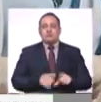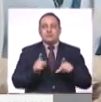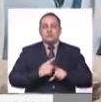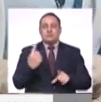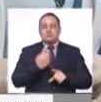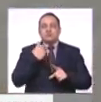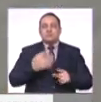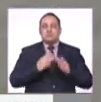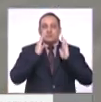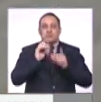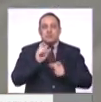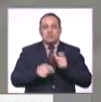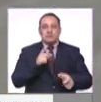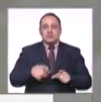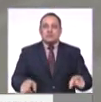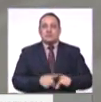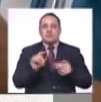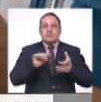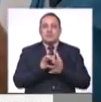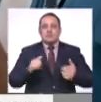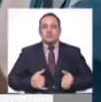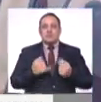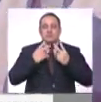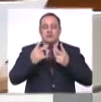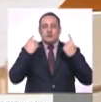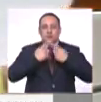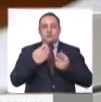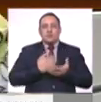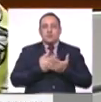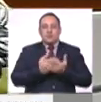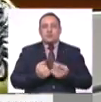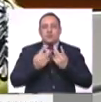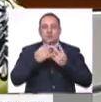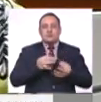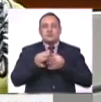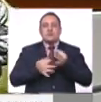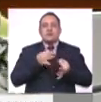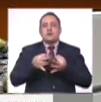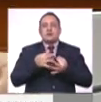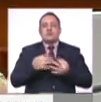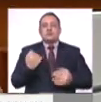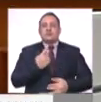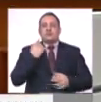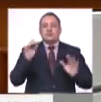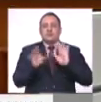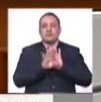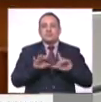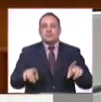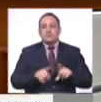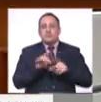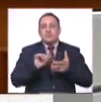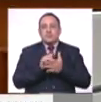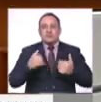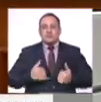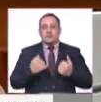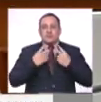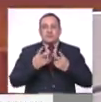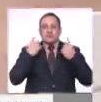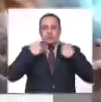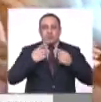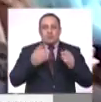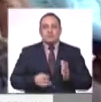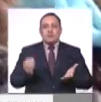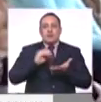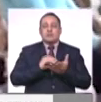atiende a mujeres víctimas de violencia. Estamos hablando de los niños, los adolescentes, los adultos